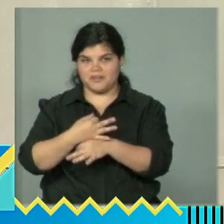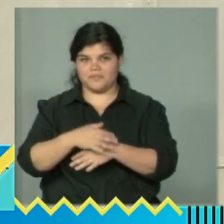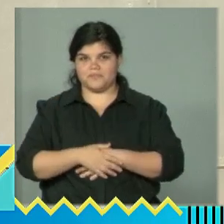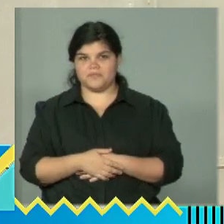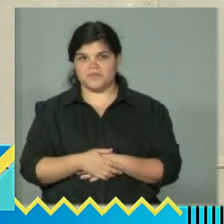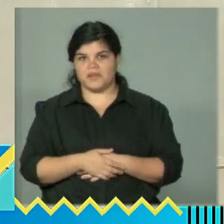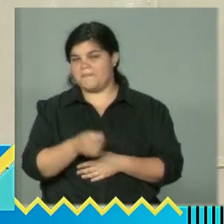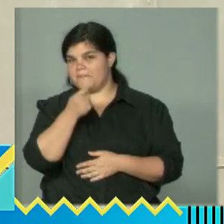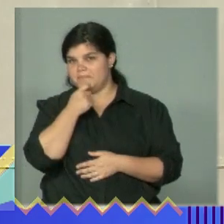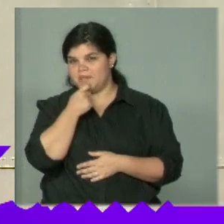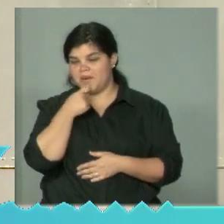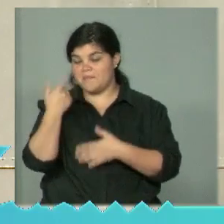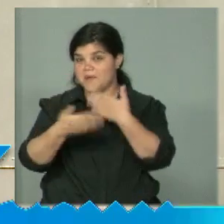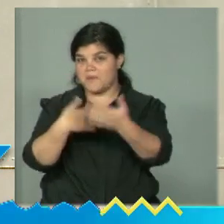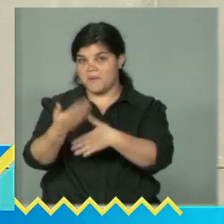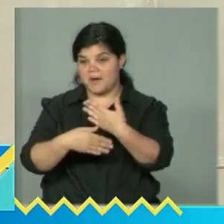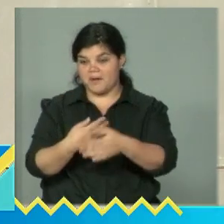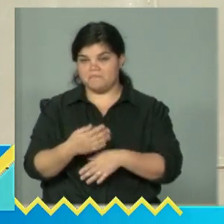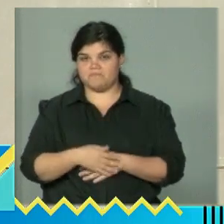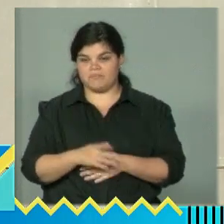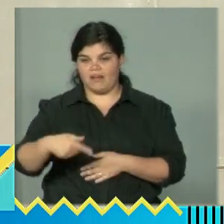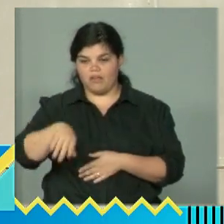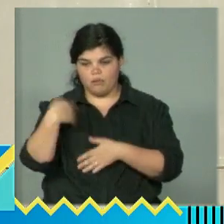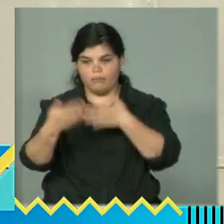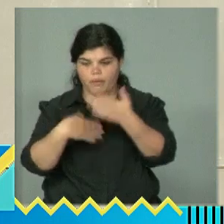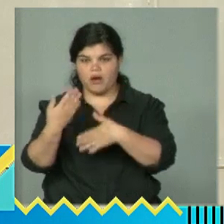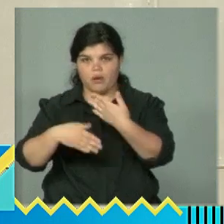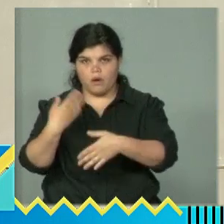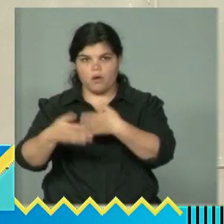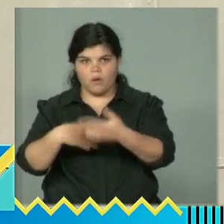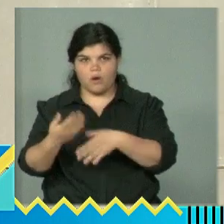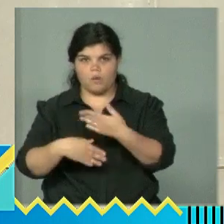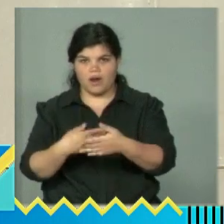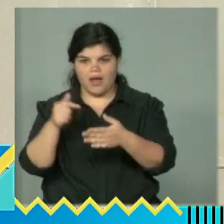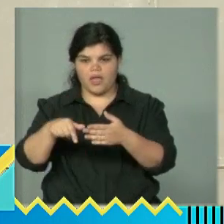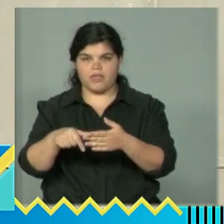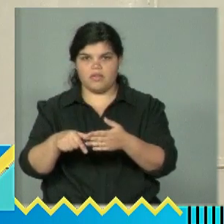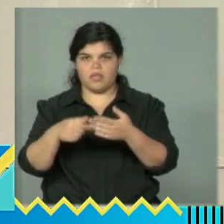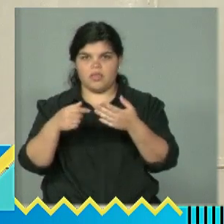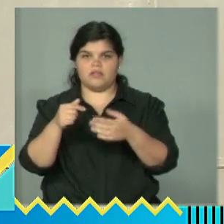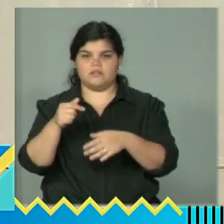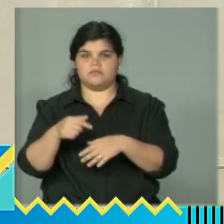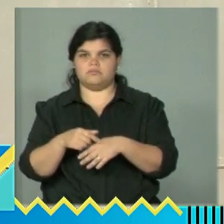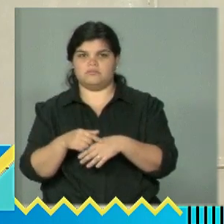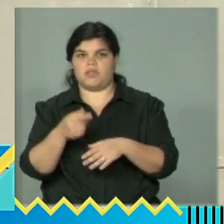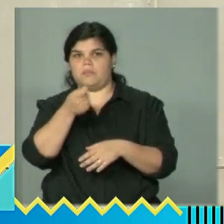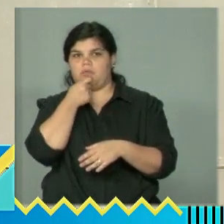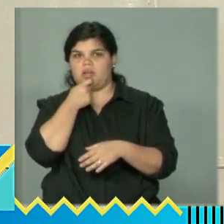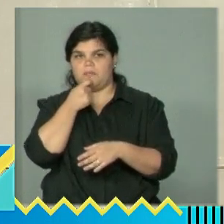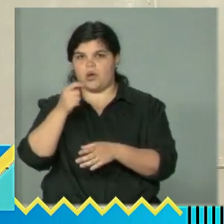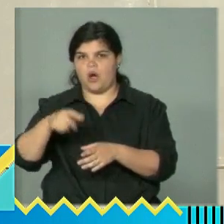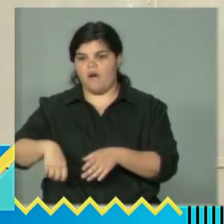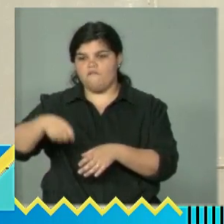ejemplo, están jugando y como están jugando no quieren perder tiempo del juego. Entonces, por ejemplo, tienen una bolsa con